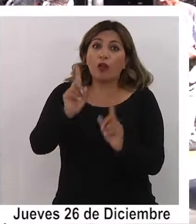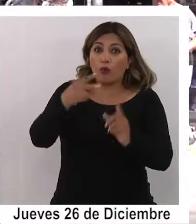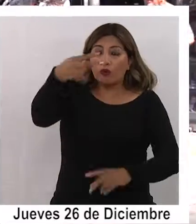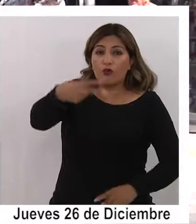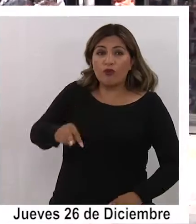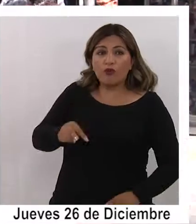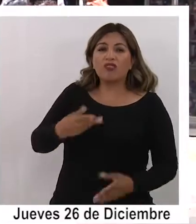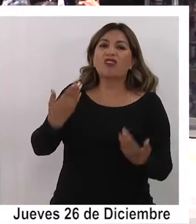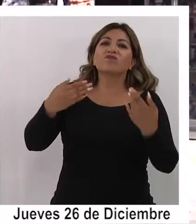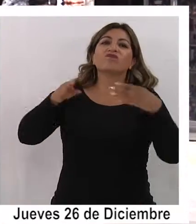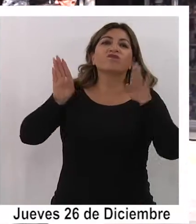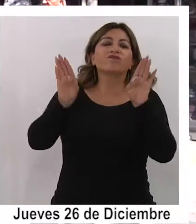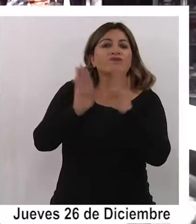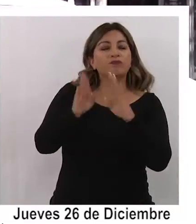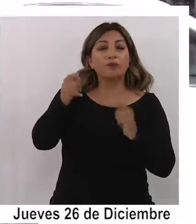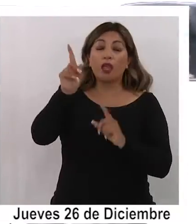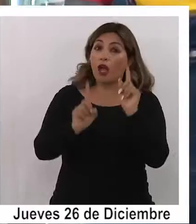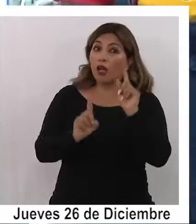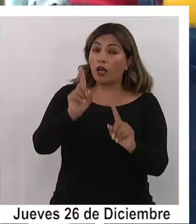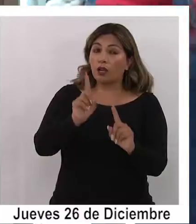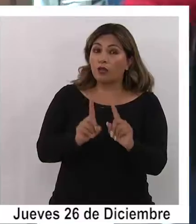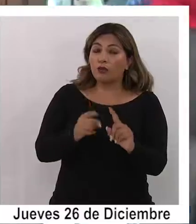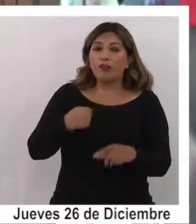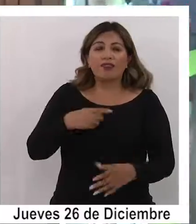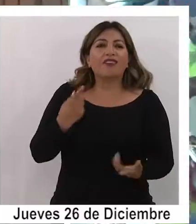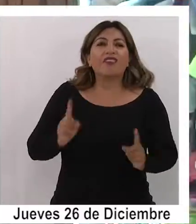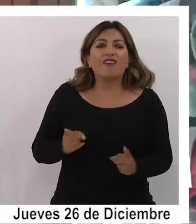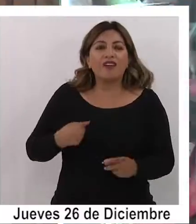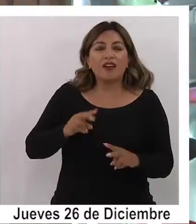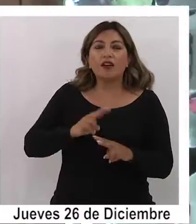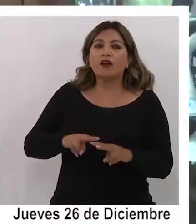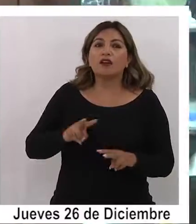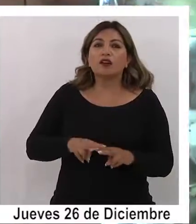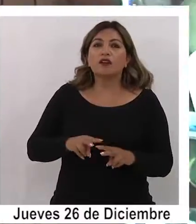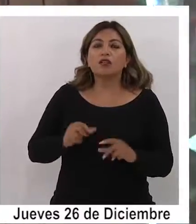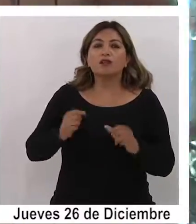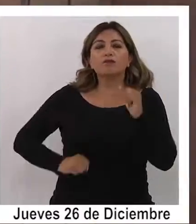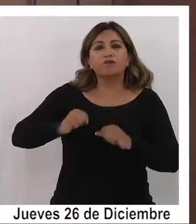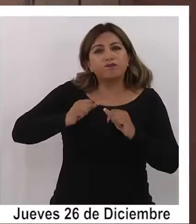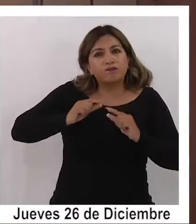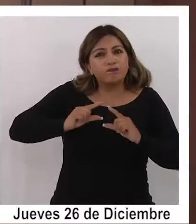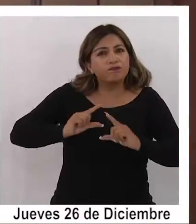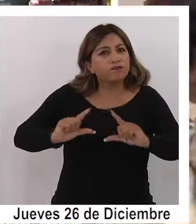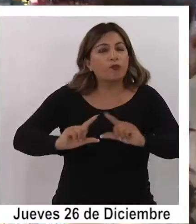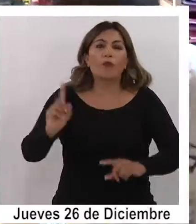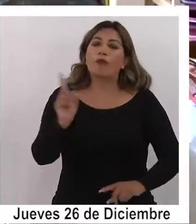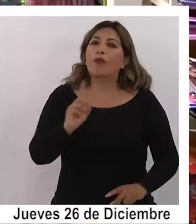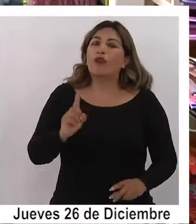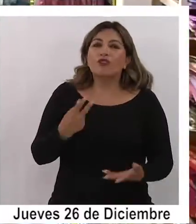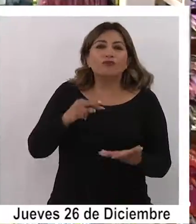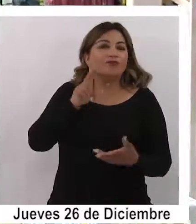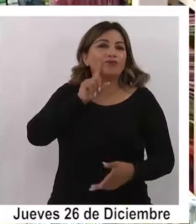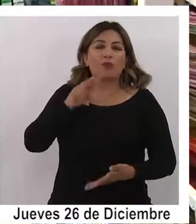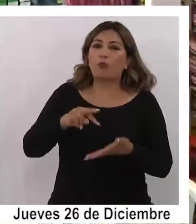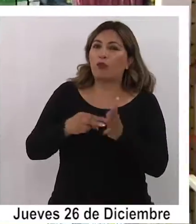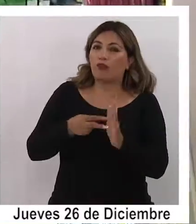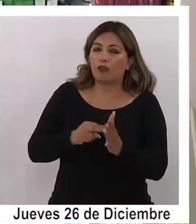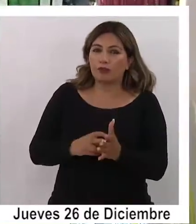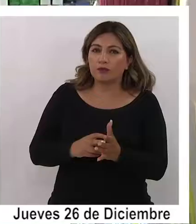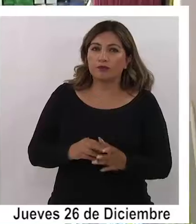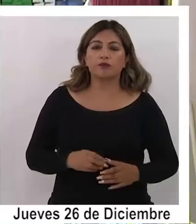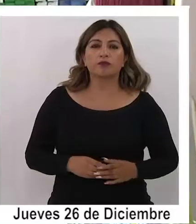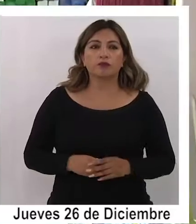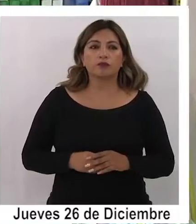lentamente. Algunos locatarios han cerrado sus negocios y otros han tenido que readactar los emprendimientos para no